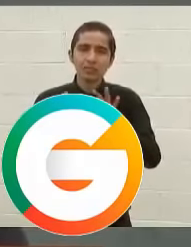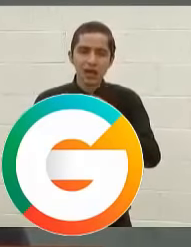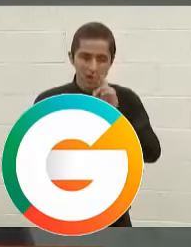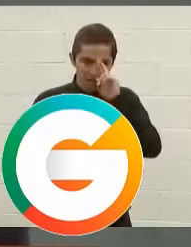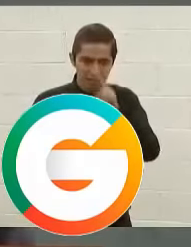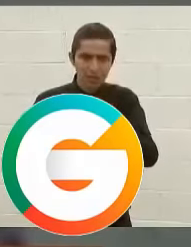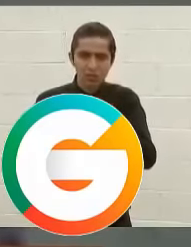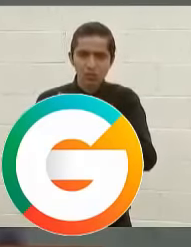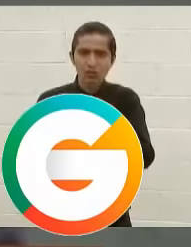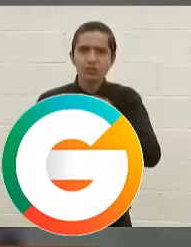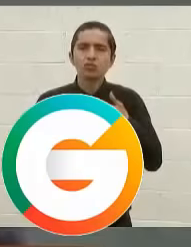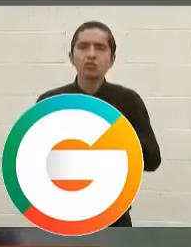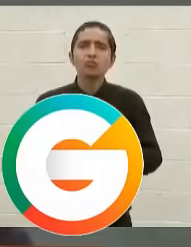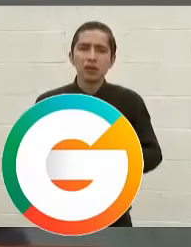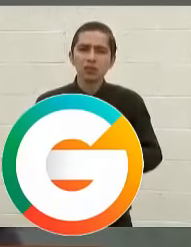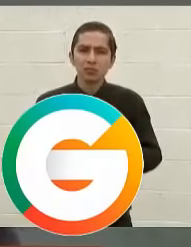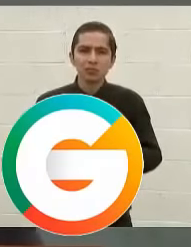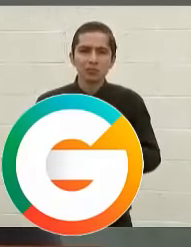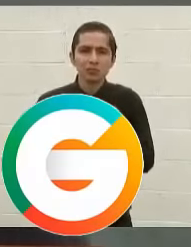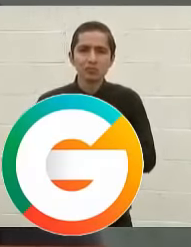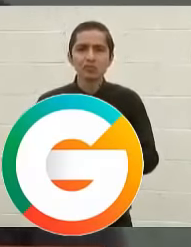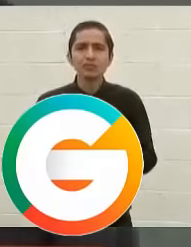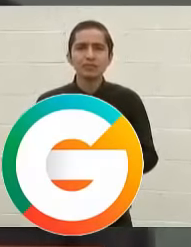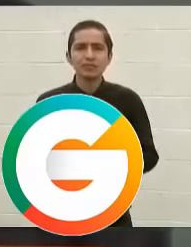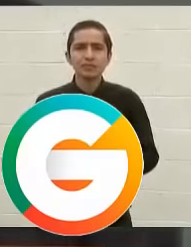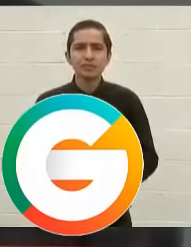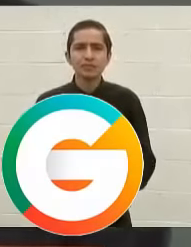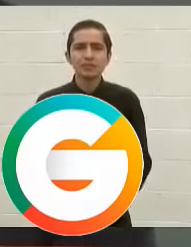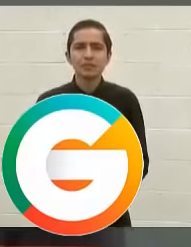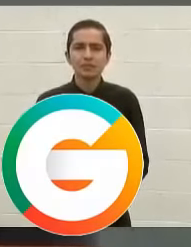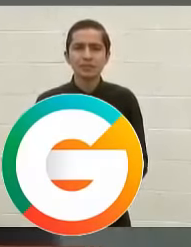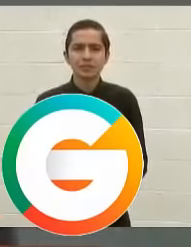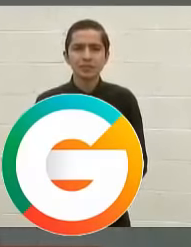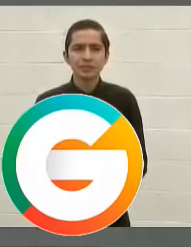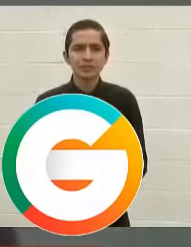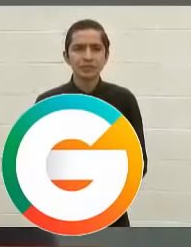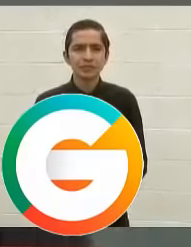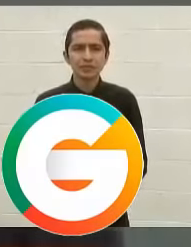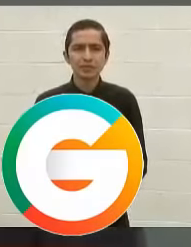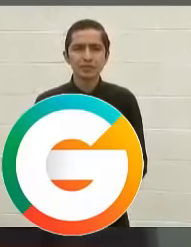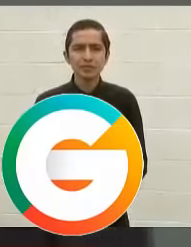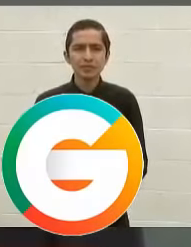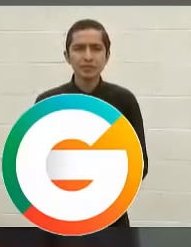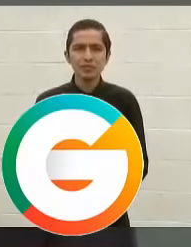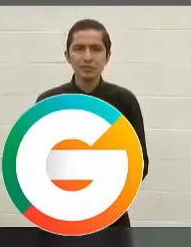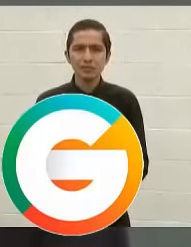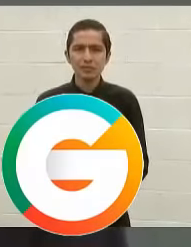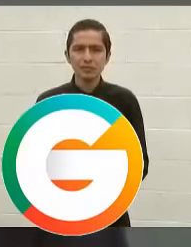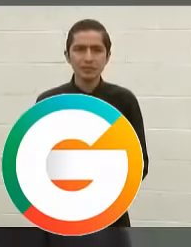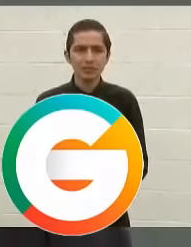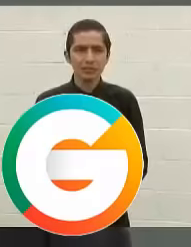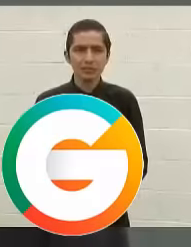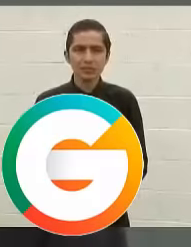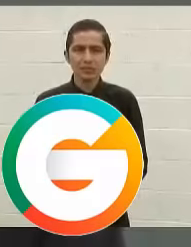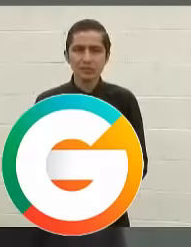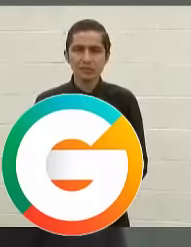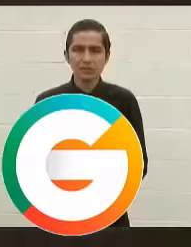los derechos humanos. Adelante. Adelante.